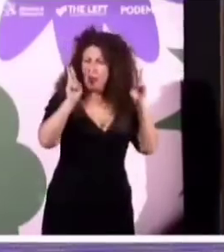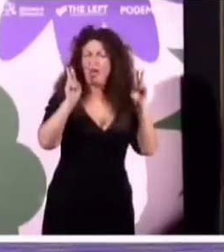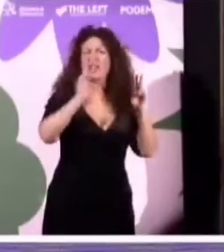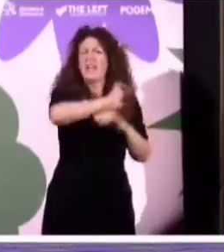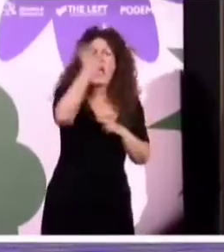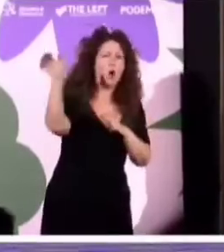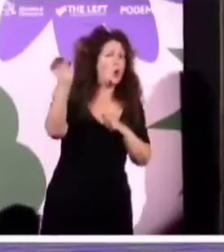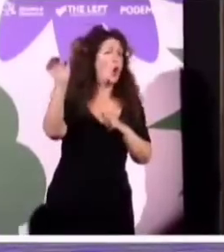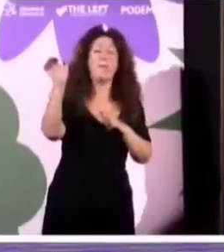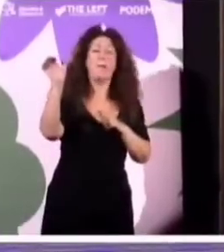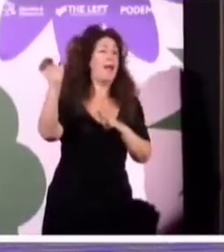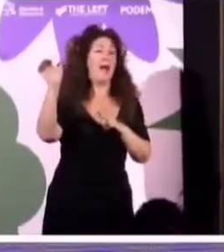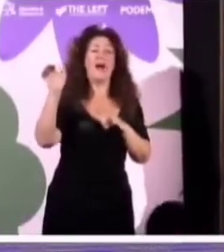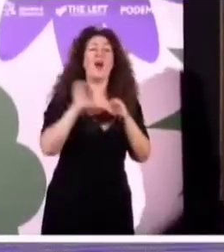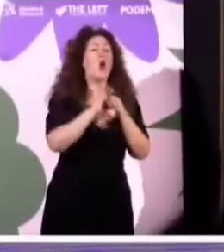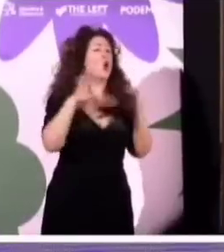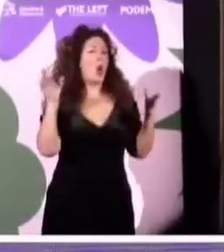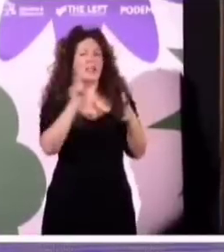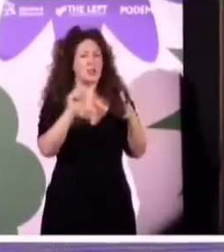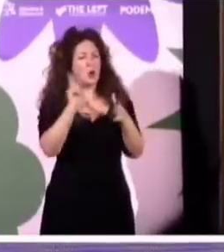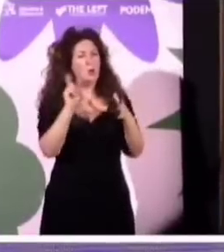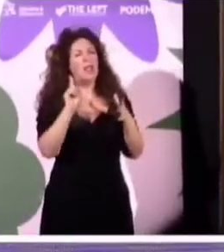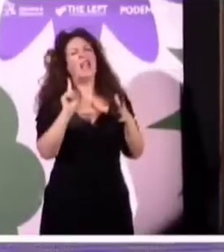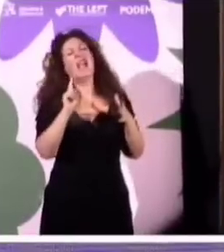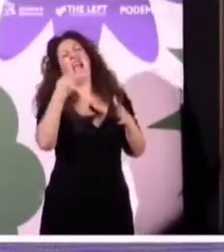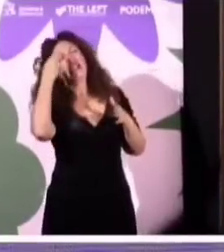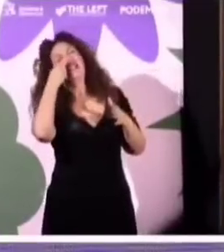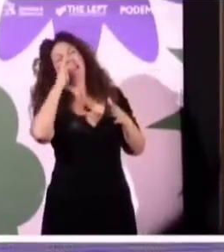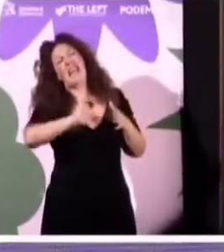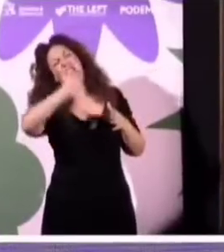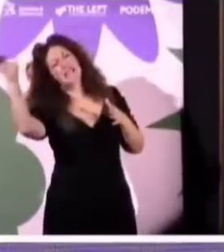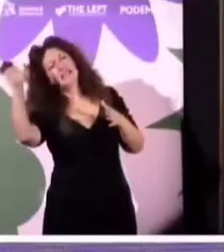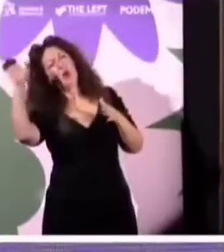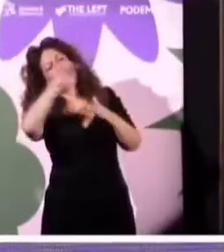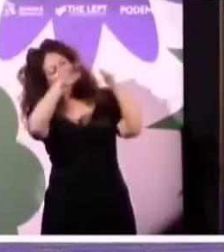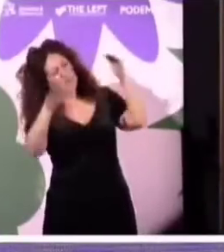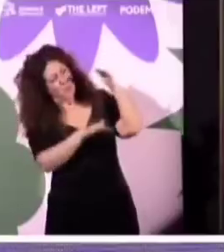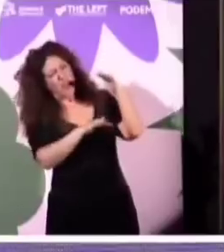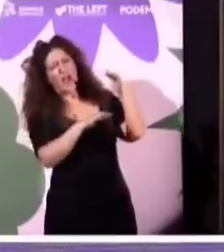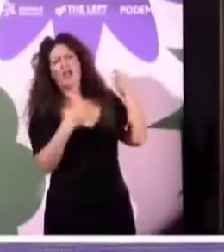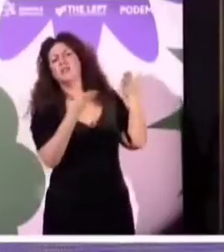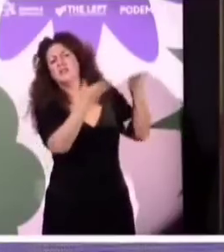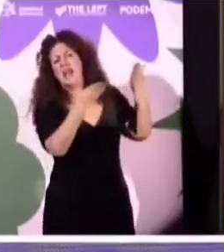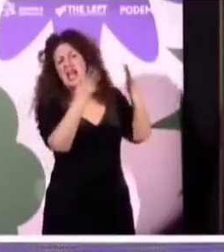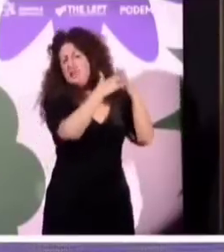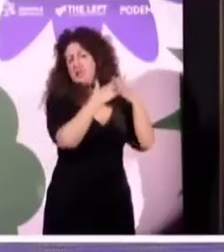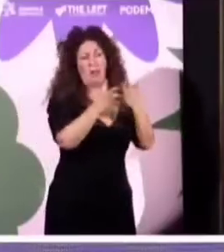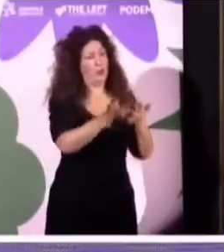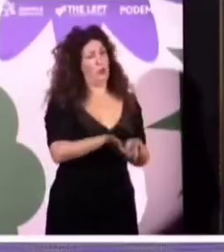es compatible con subordinar los intereses de Europa a los intereses de los Estados Unidos.